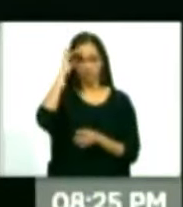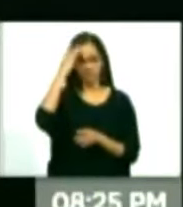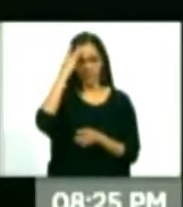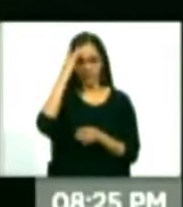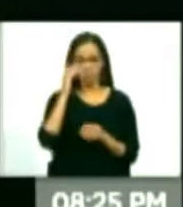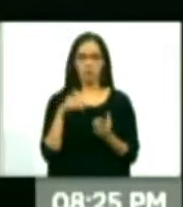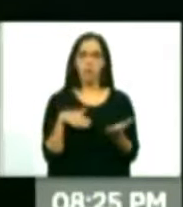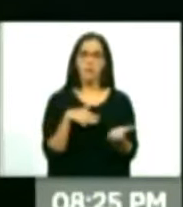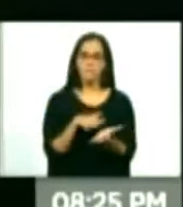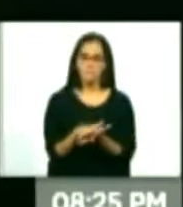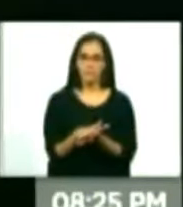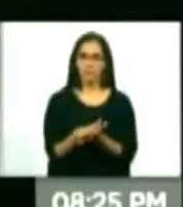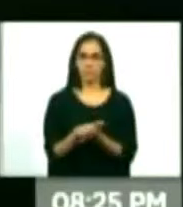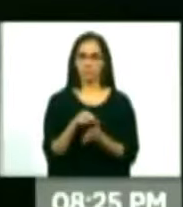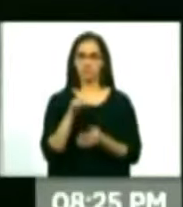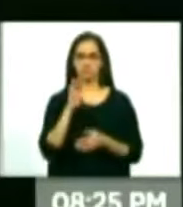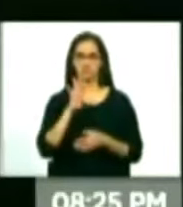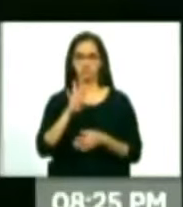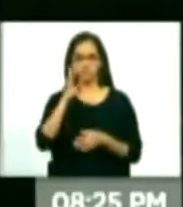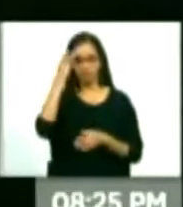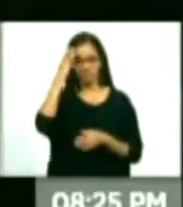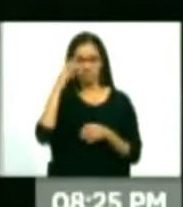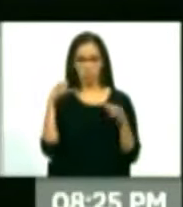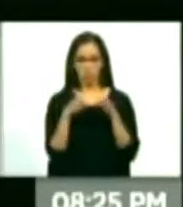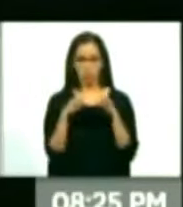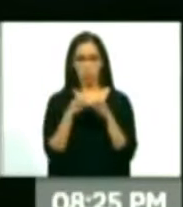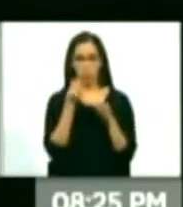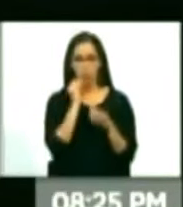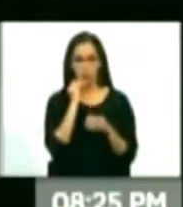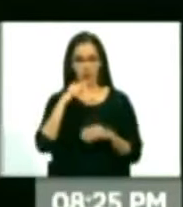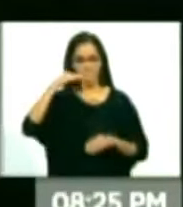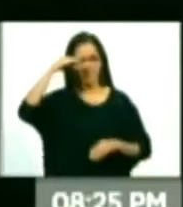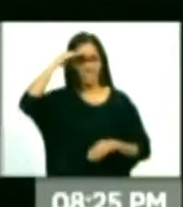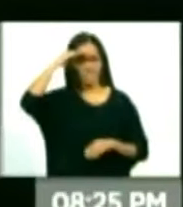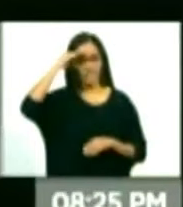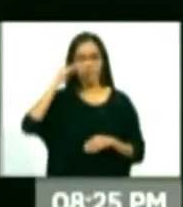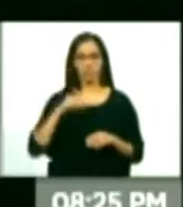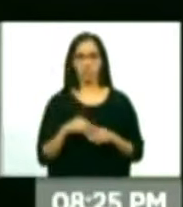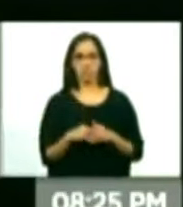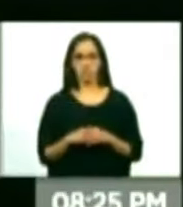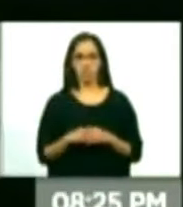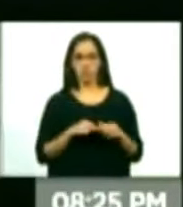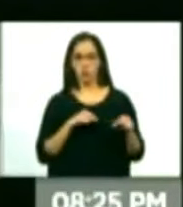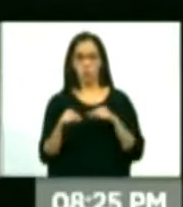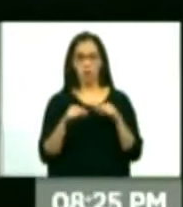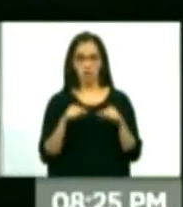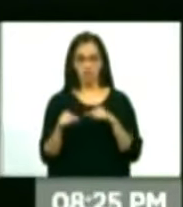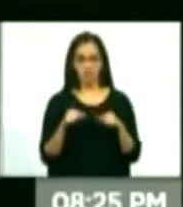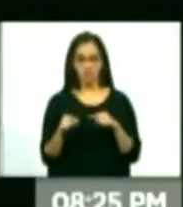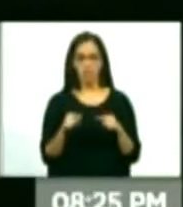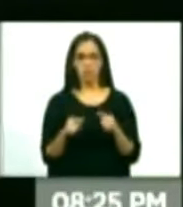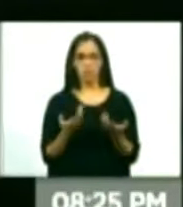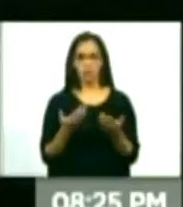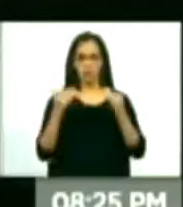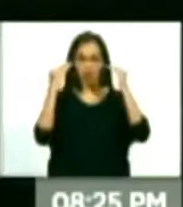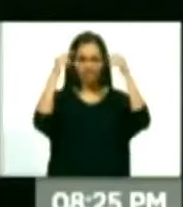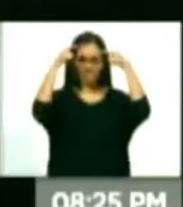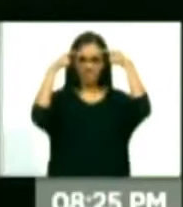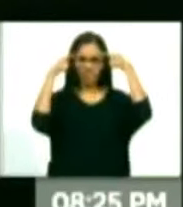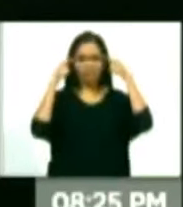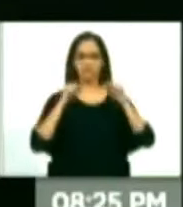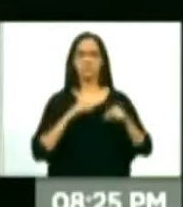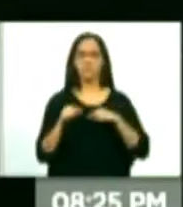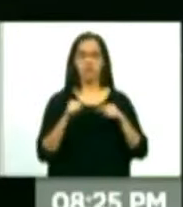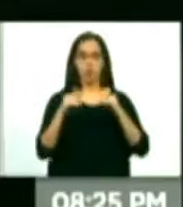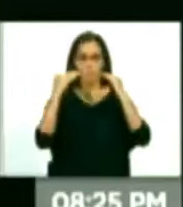por un grupo de jóvenes militares comandados por el comandante Hugo Chávez, dirigidos por el comandante